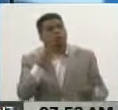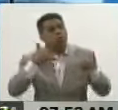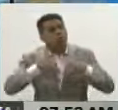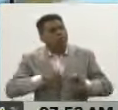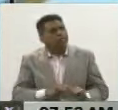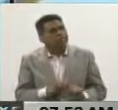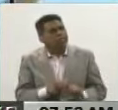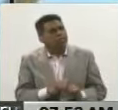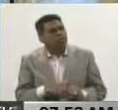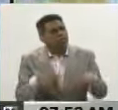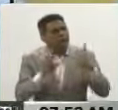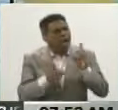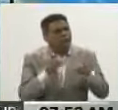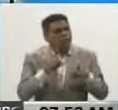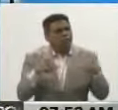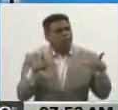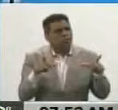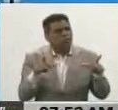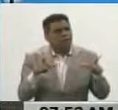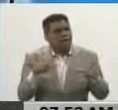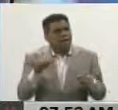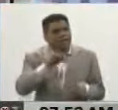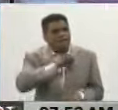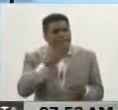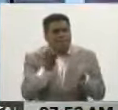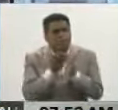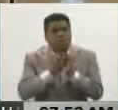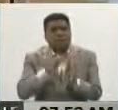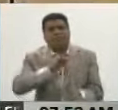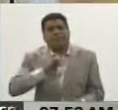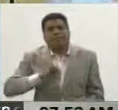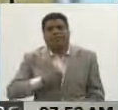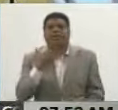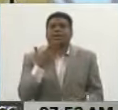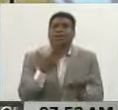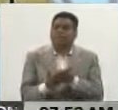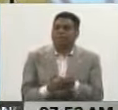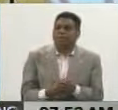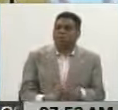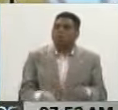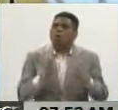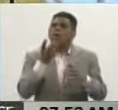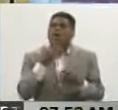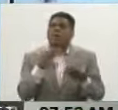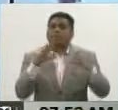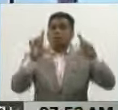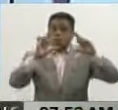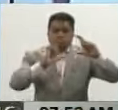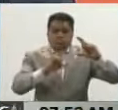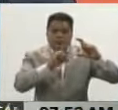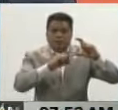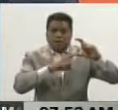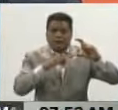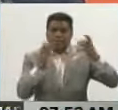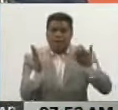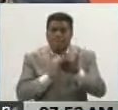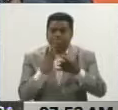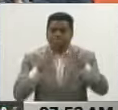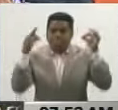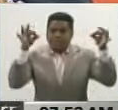en sectores y en plantas privadas y le piden, por ejemplo, en preescolar una resma de papel. ¿Es eso válido? Claro, tú